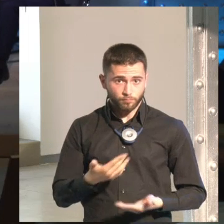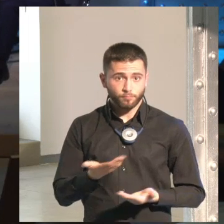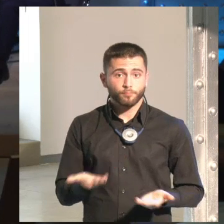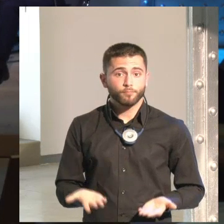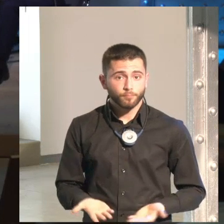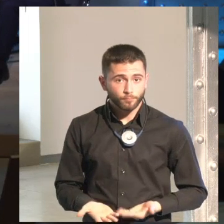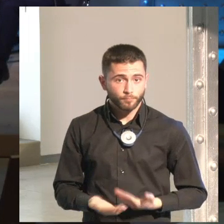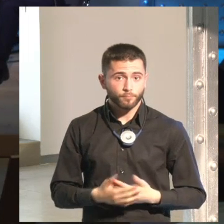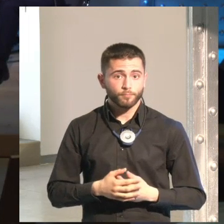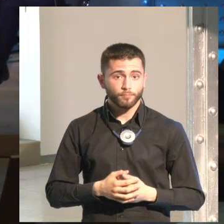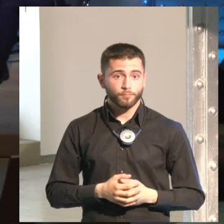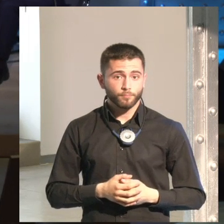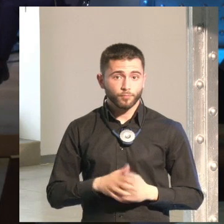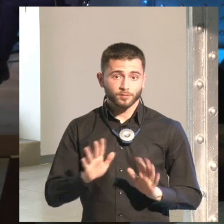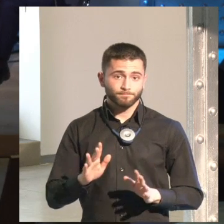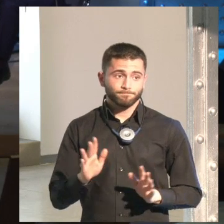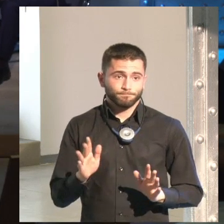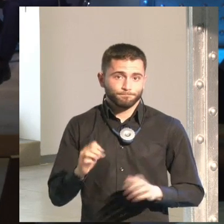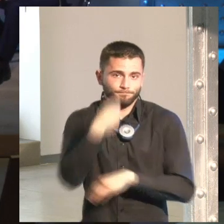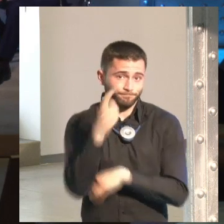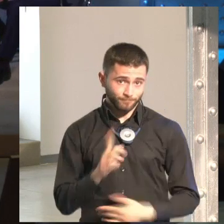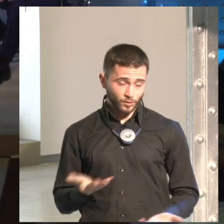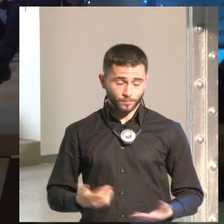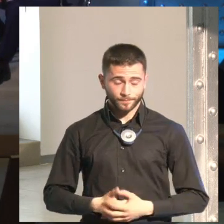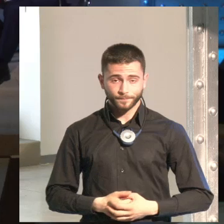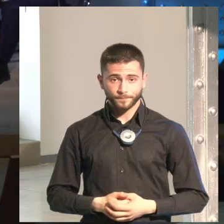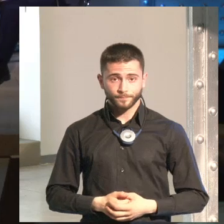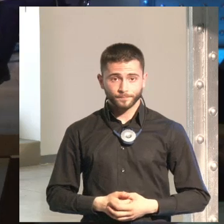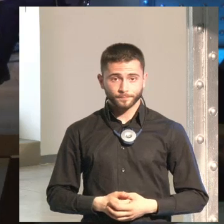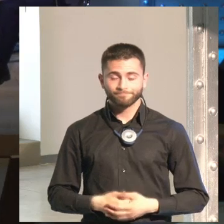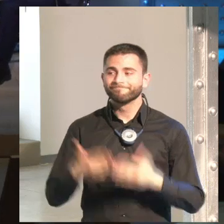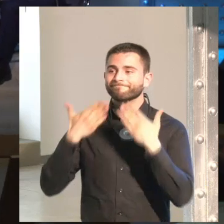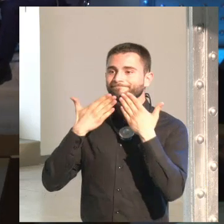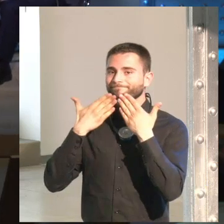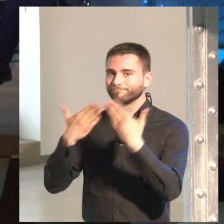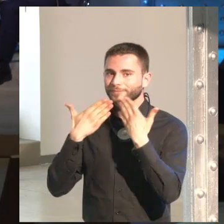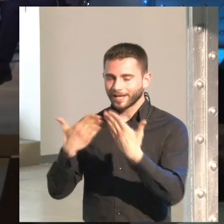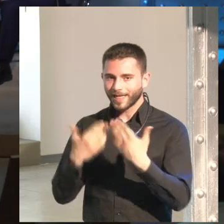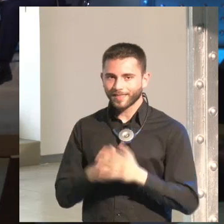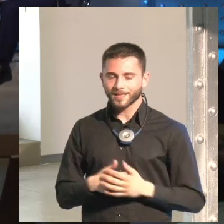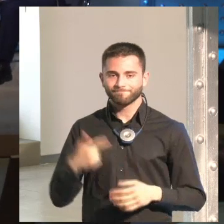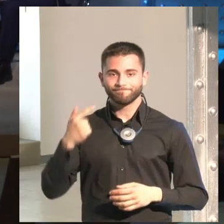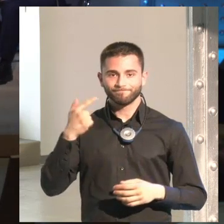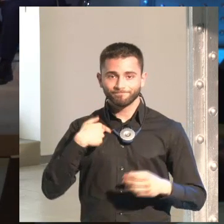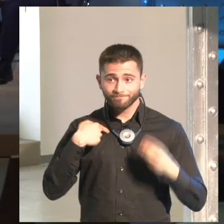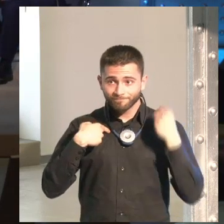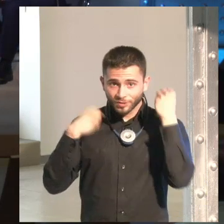acabe culminando como debiese, ¿no? Fenomenal. Bueno, muchas gracias. Yo creo que me gustaría abrir el debate también